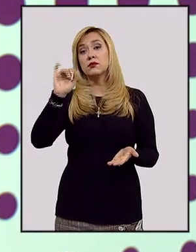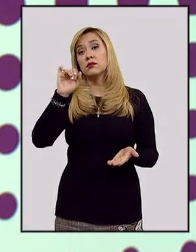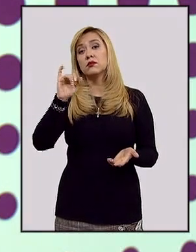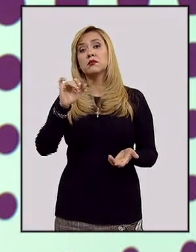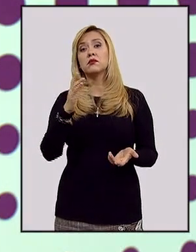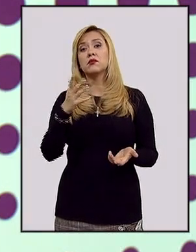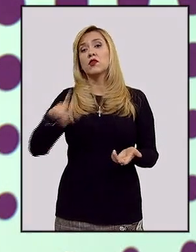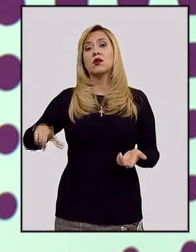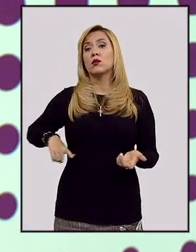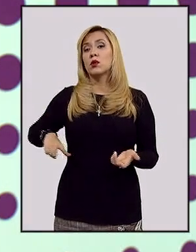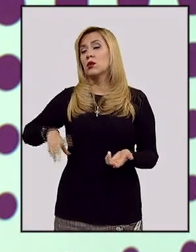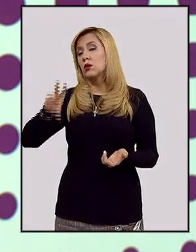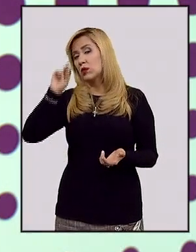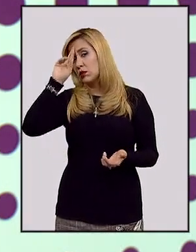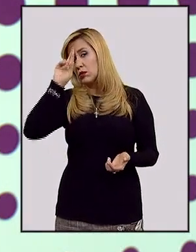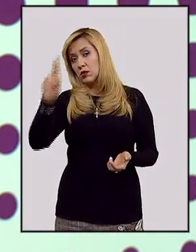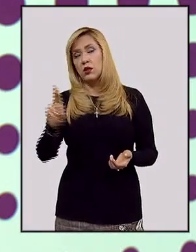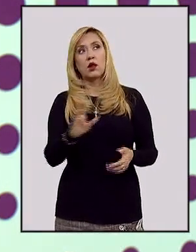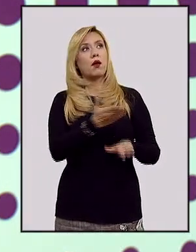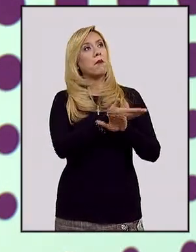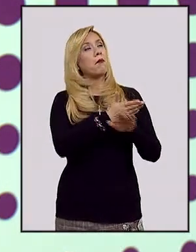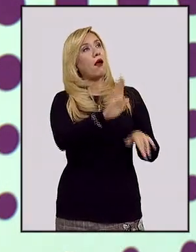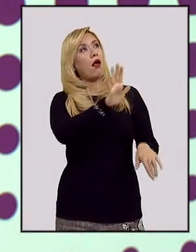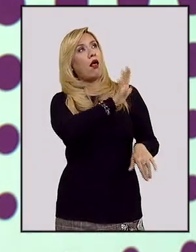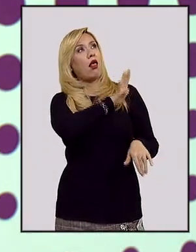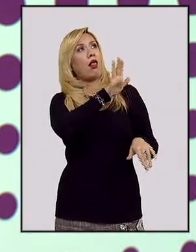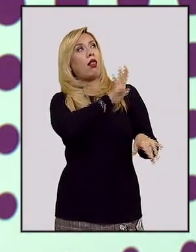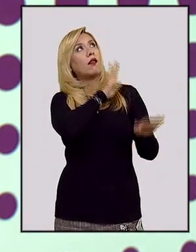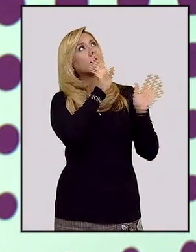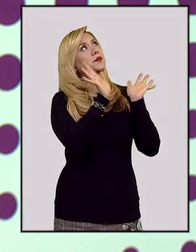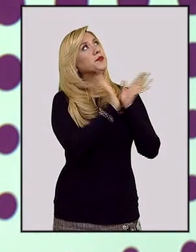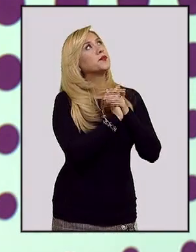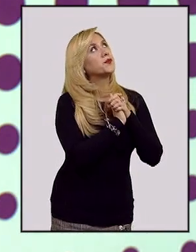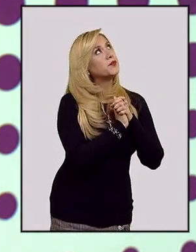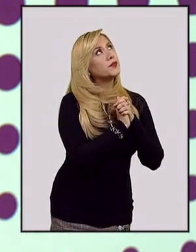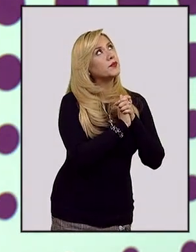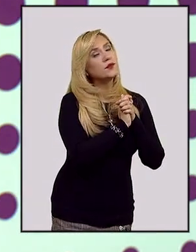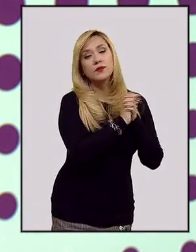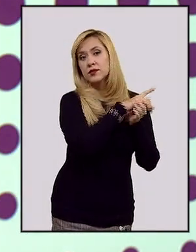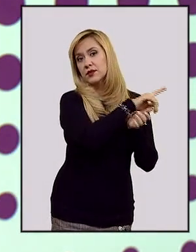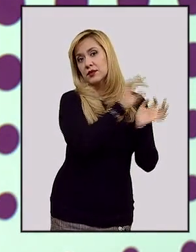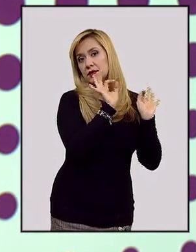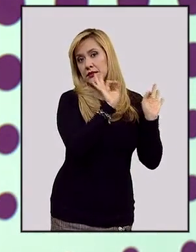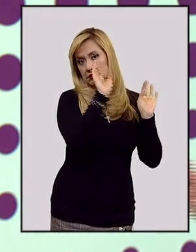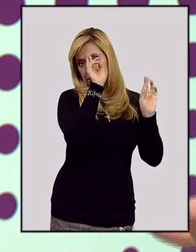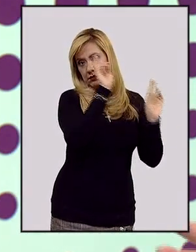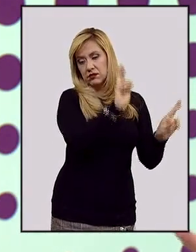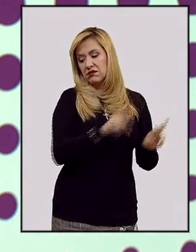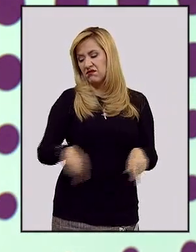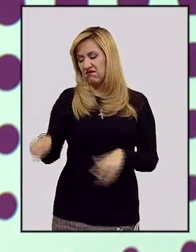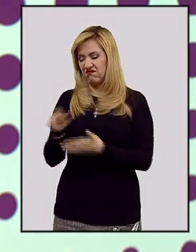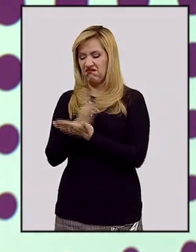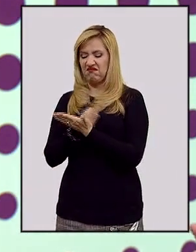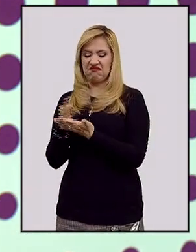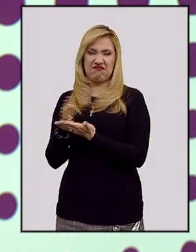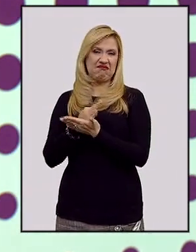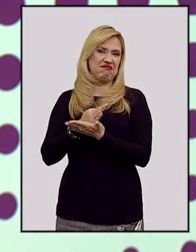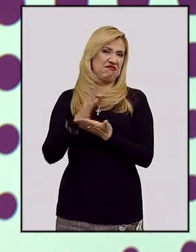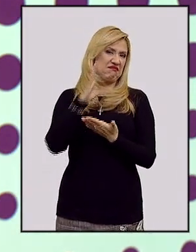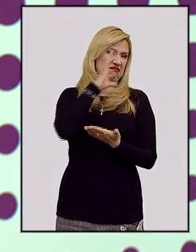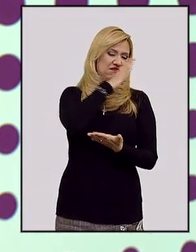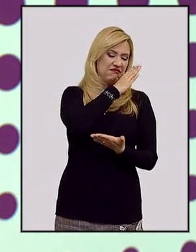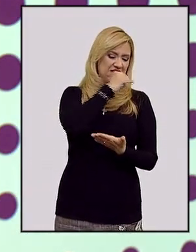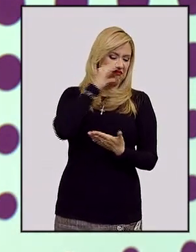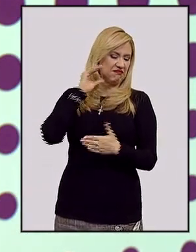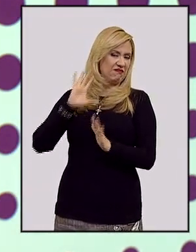que a sus ciudadanos blancos. ¿No? Y entonces hay todo, en algunos casos, desde una política de